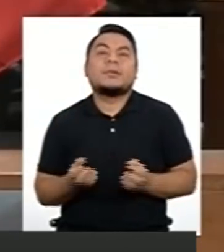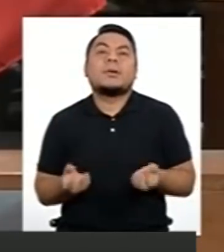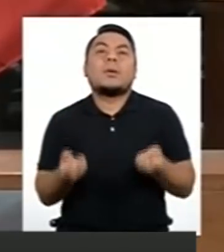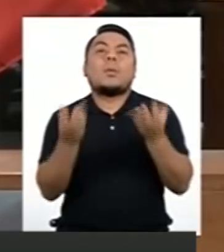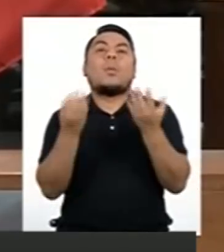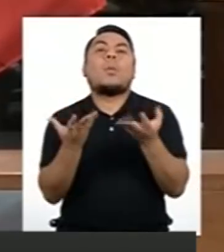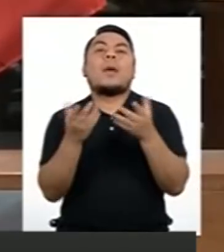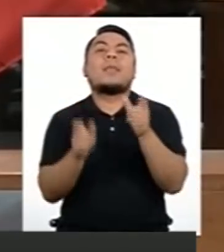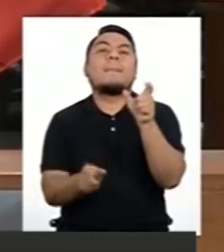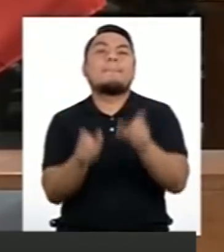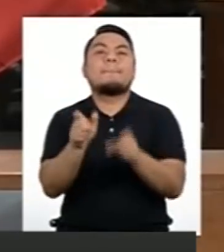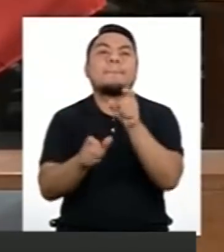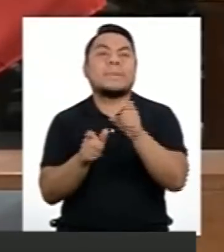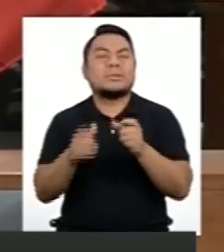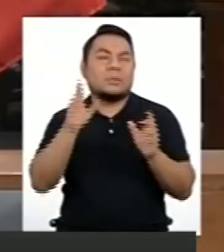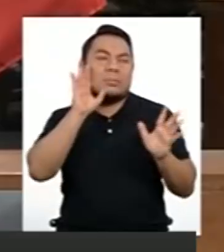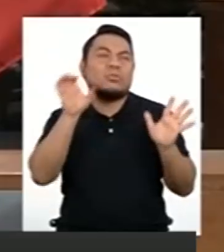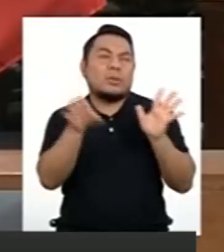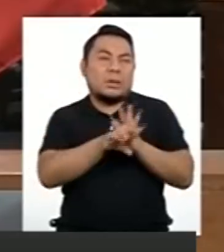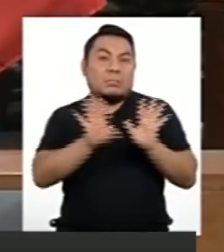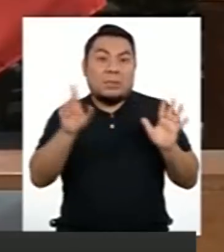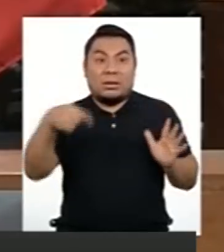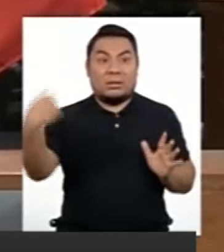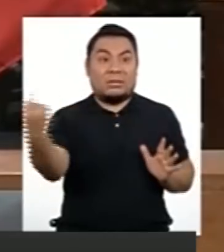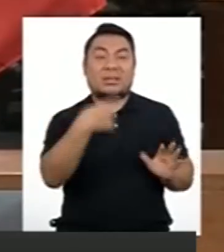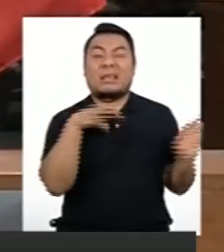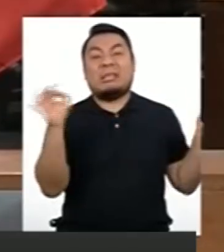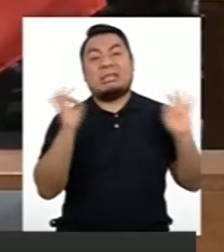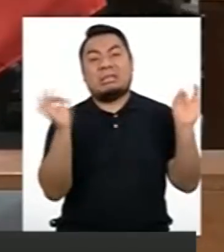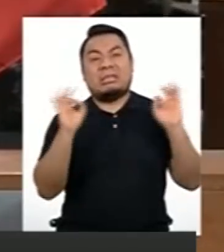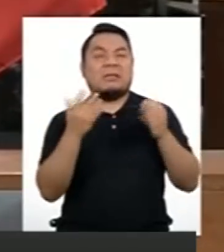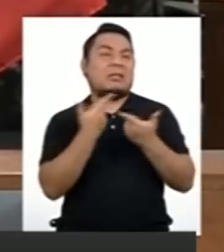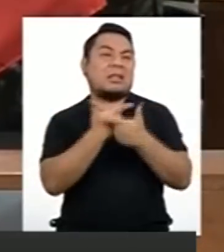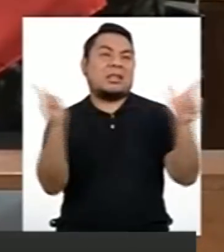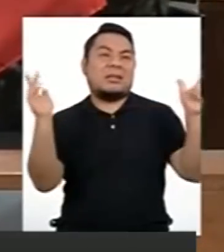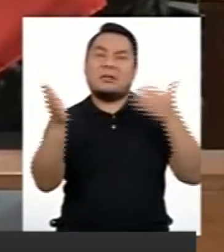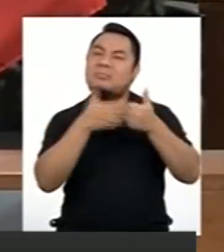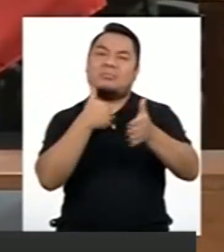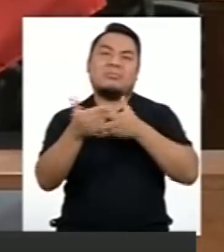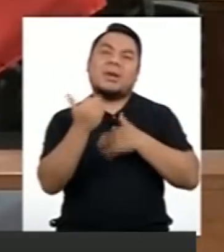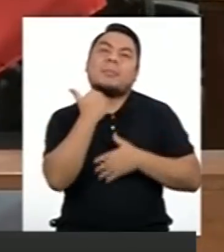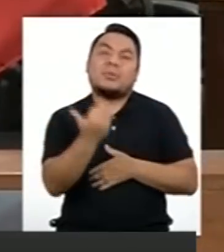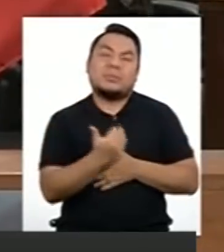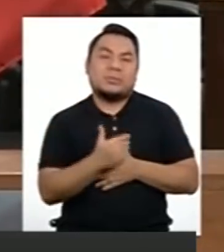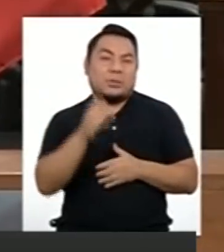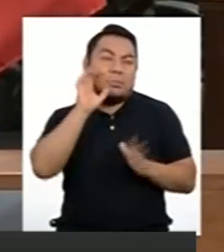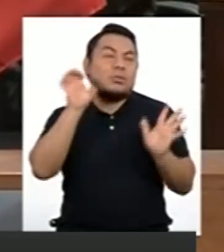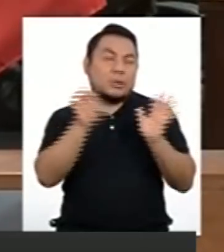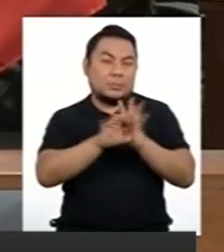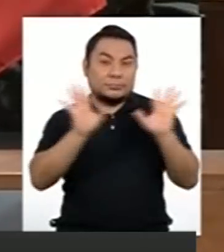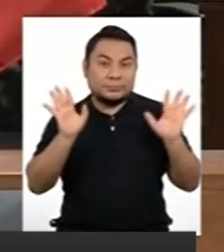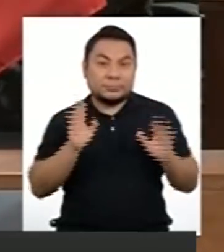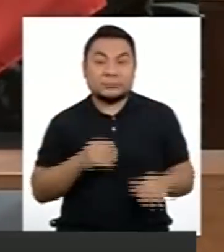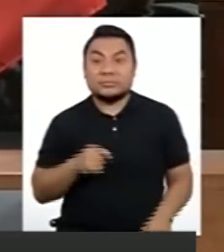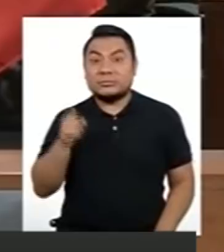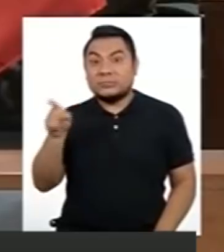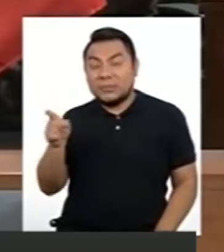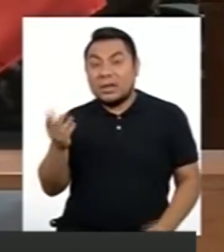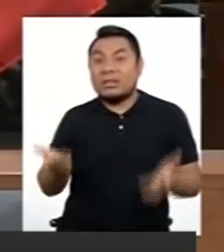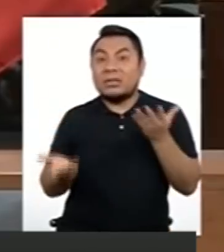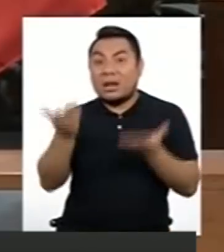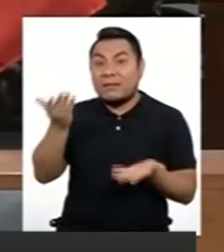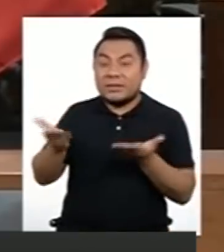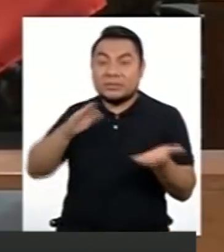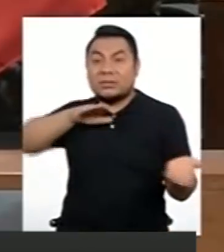cuántas personas hubieran fallecido si no hubiéramos tomado ninguna decisión, ¿no? Este análisis dice que podrían